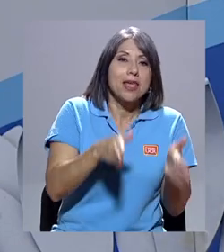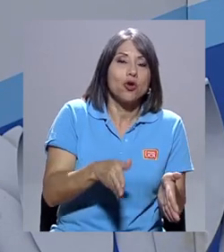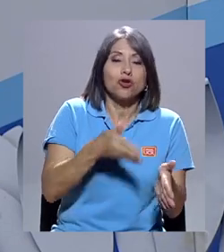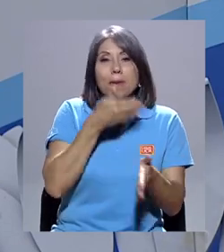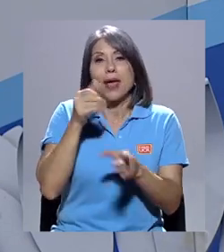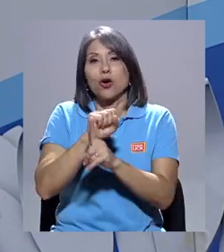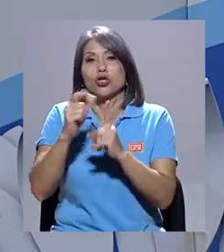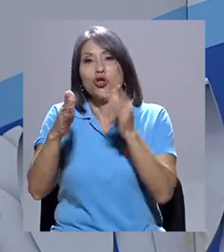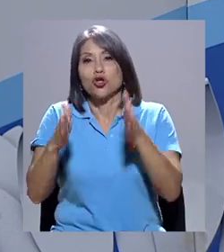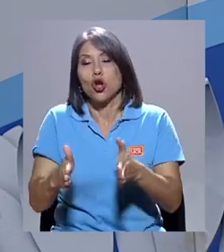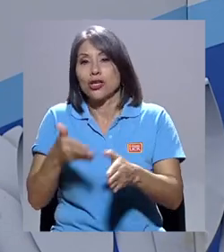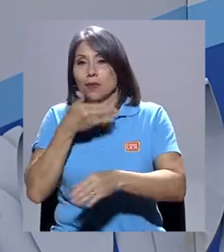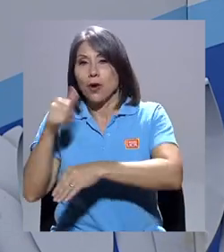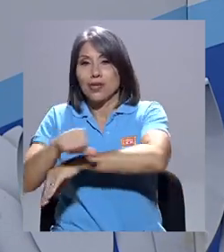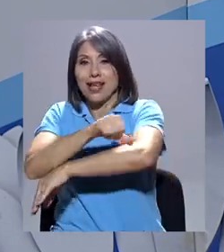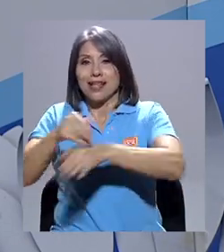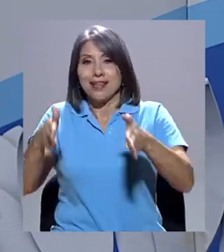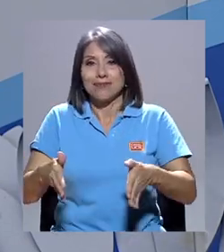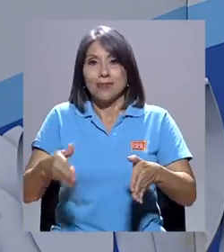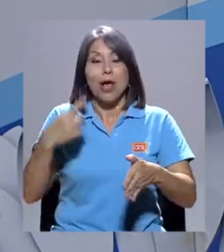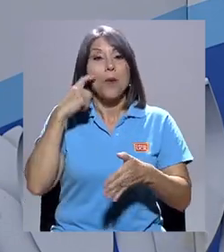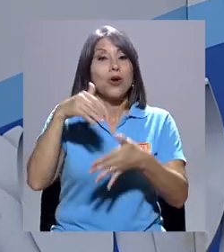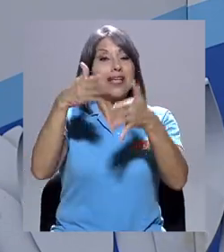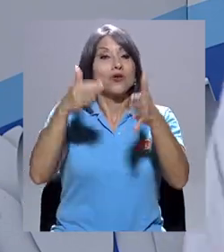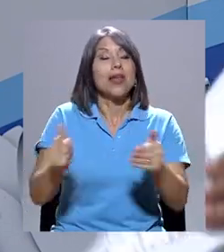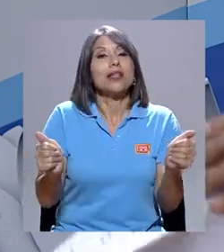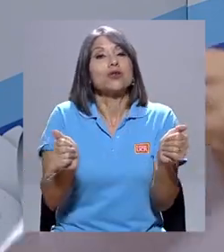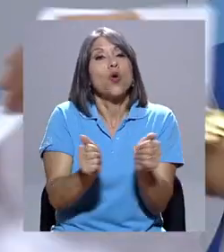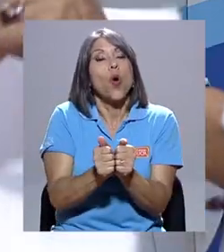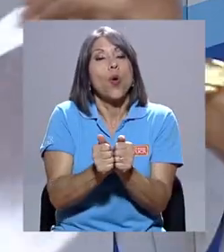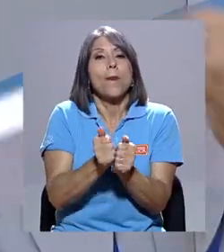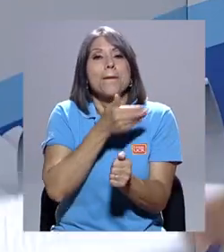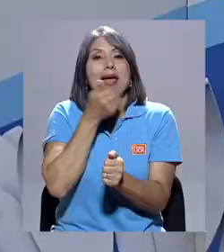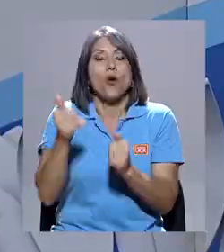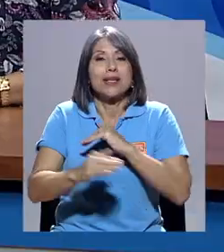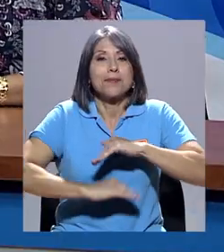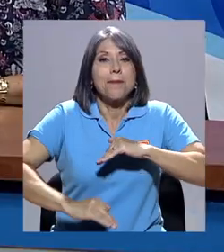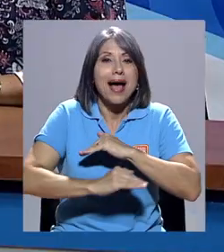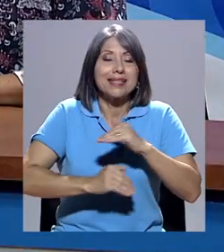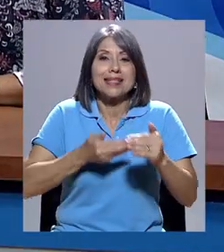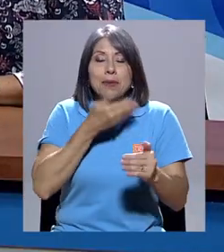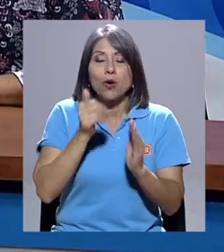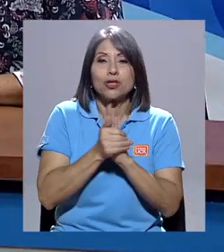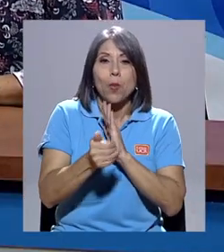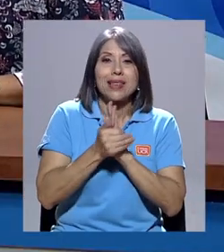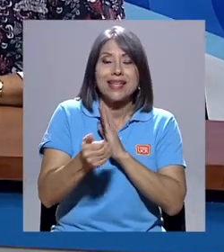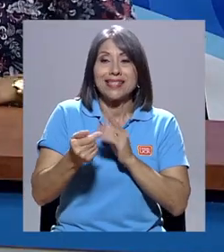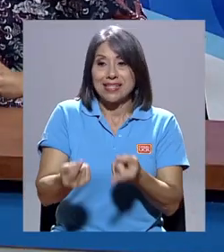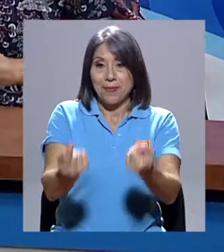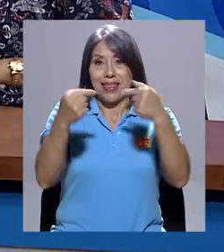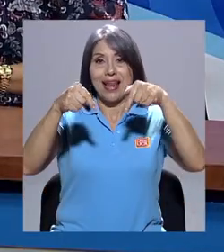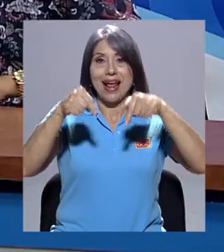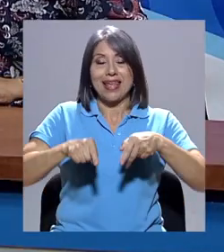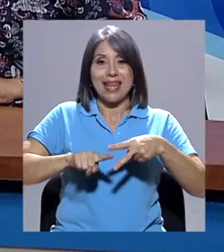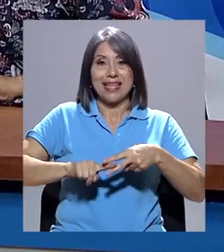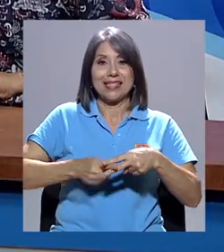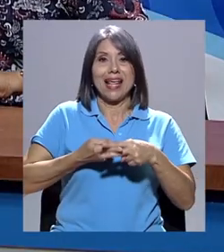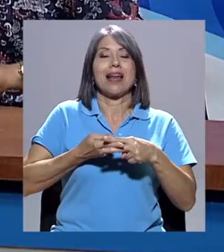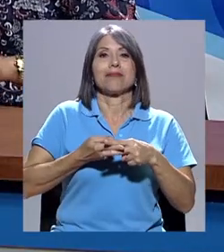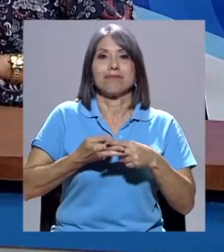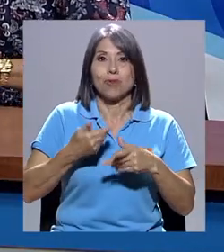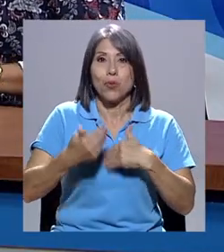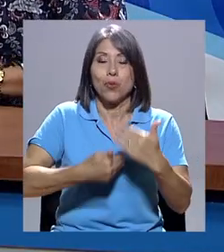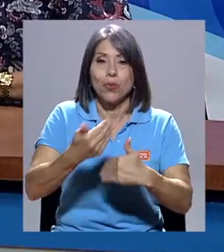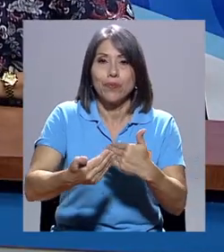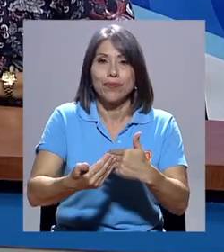vendrán estudiantes con mejores bases y mejores competencias a cumplir sus carreras iniciales muy bien don inicial- no le ha querido interrumpir porque yo creo que sí es